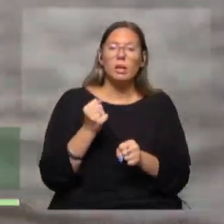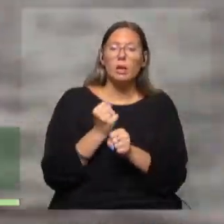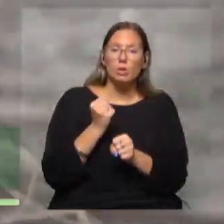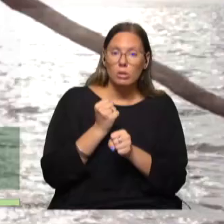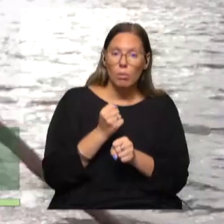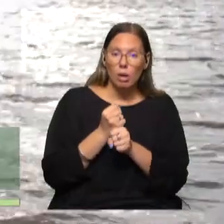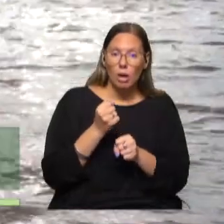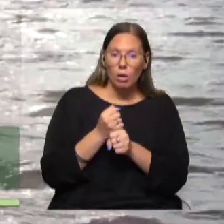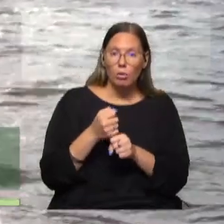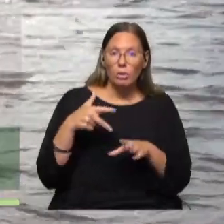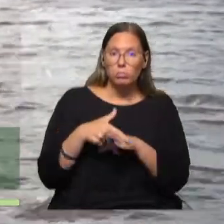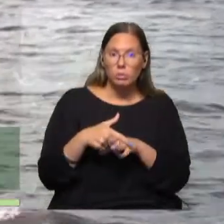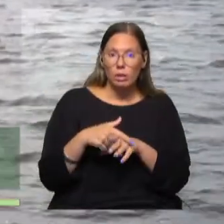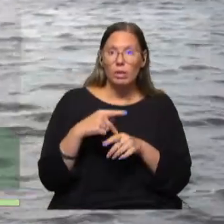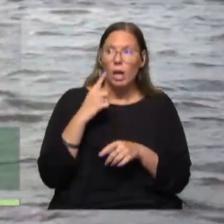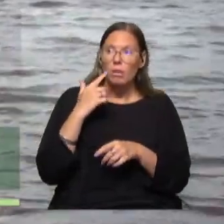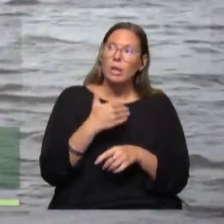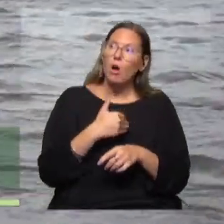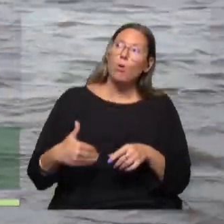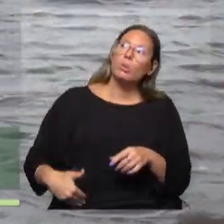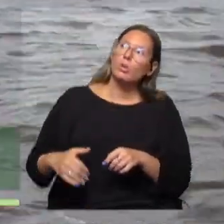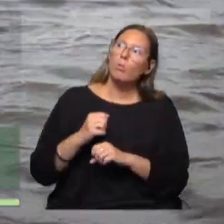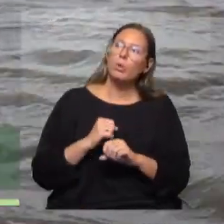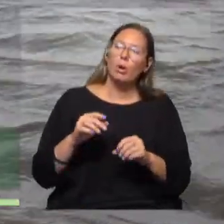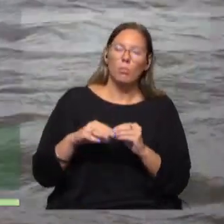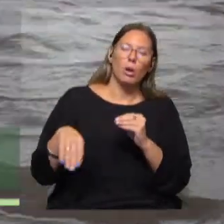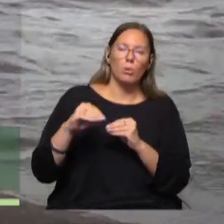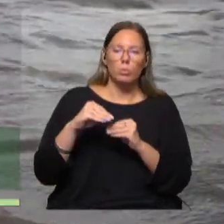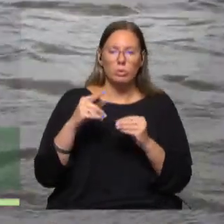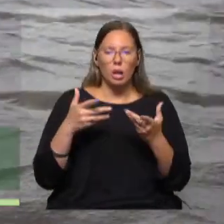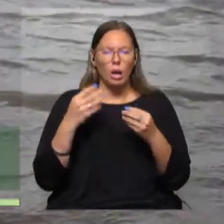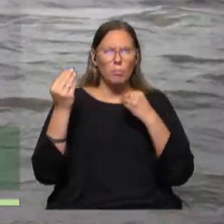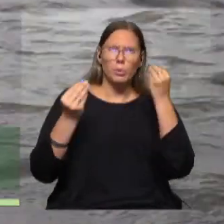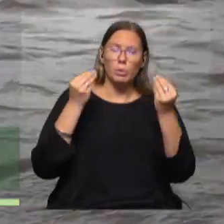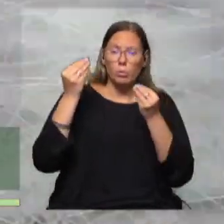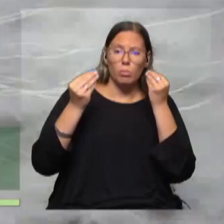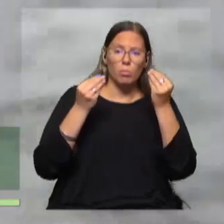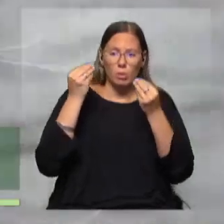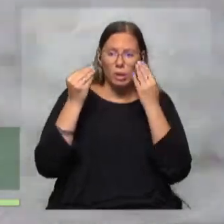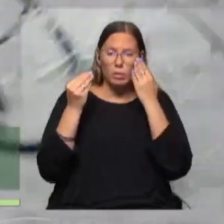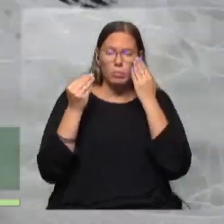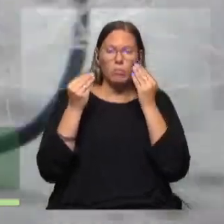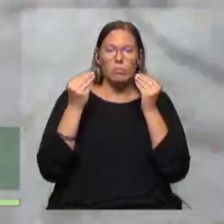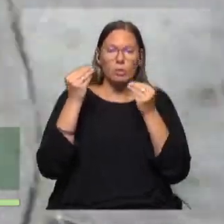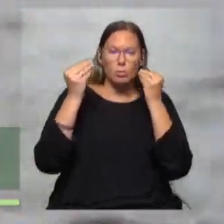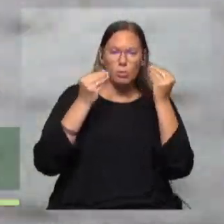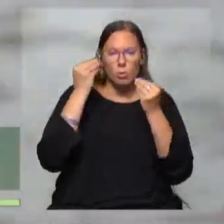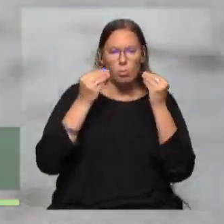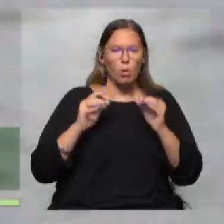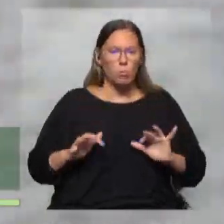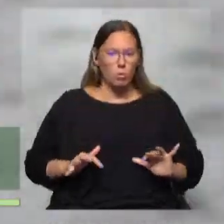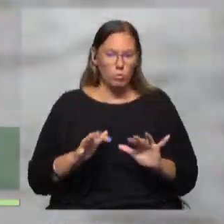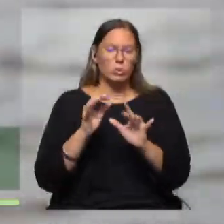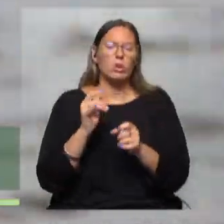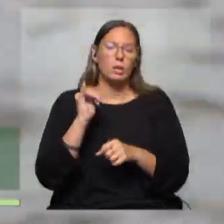medio llegar al Estado como una excusa. Hoy se muestran preocupados por los empleados, por el